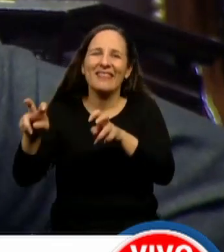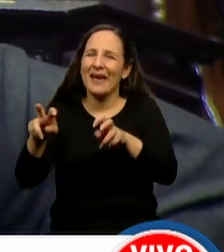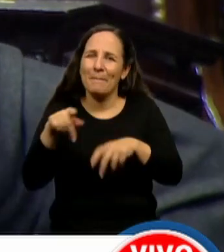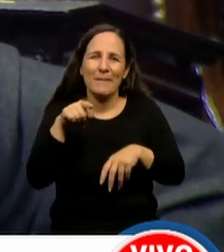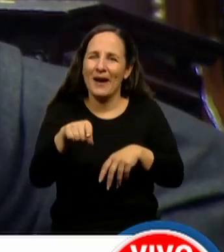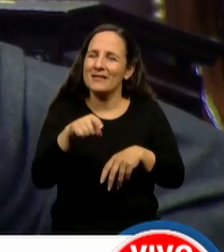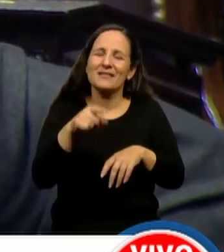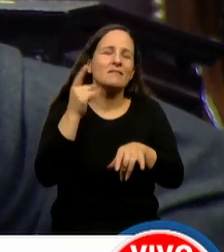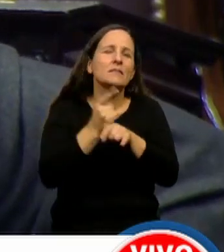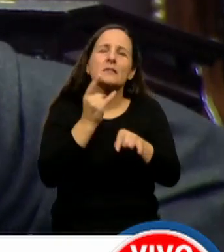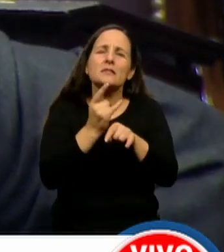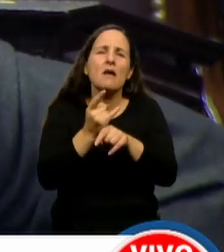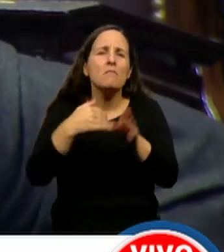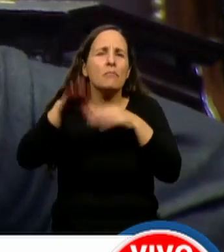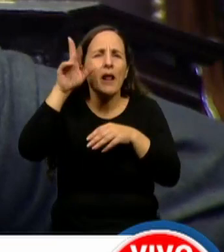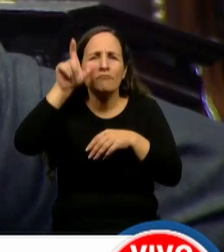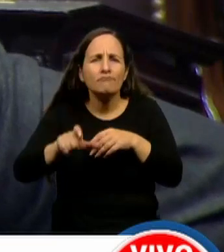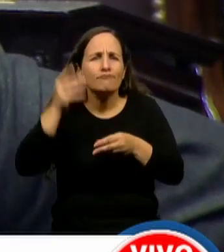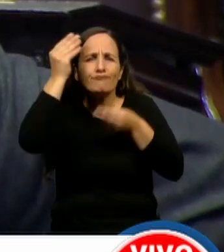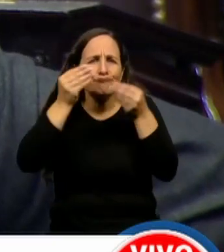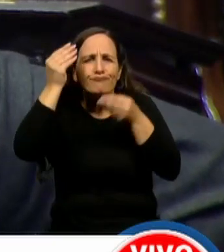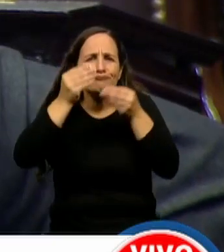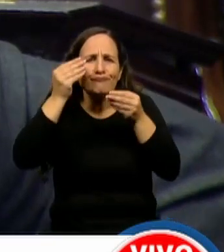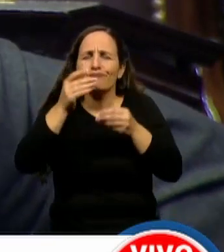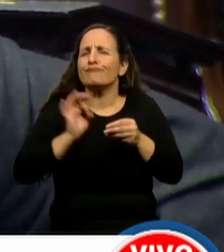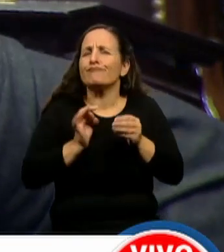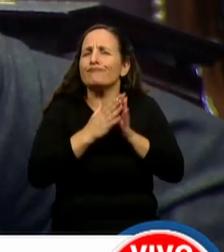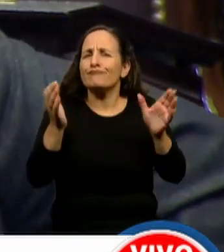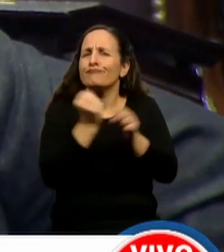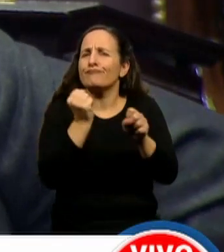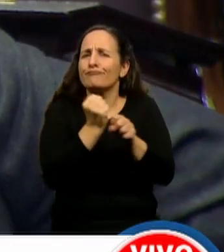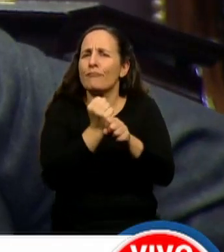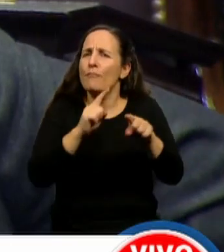de preocupación de su larga trayectoria política.